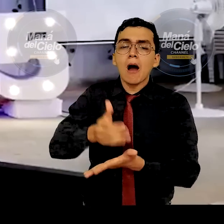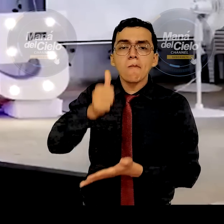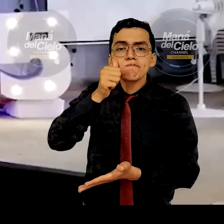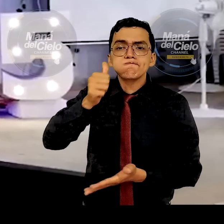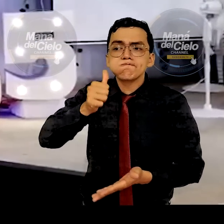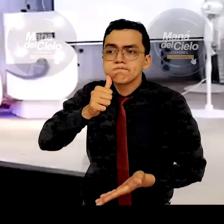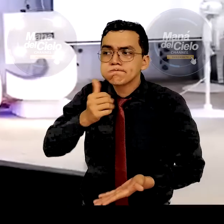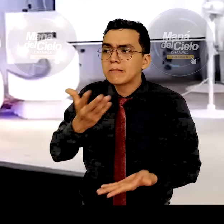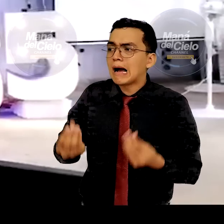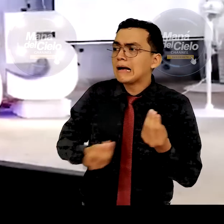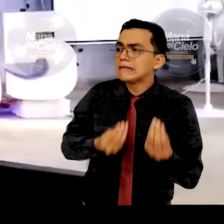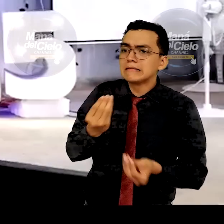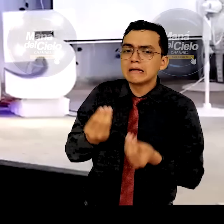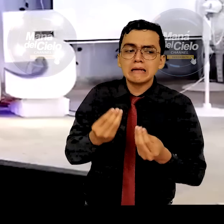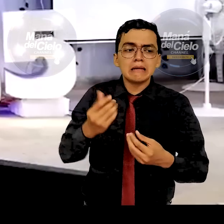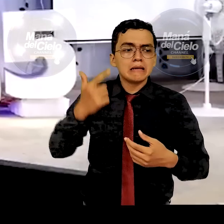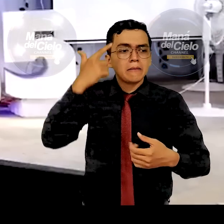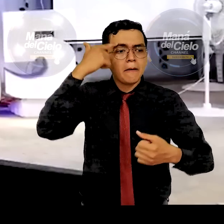Tú vas a preguntar.